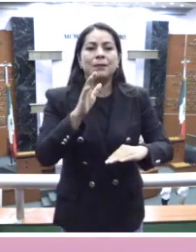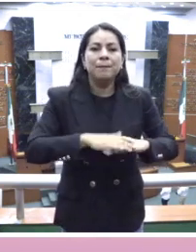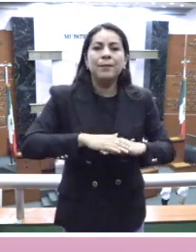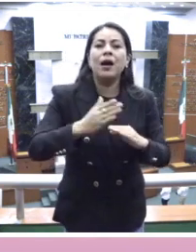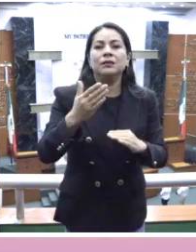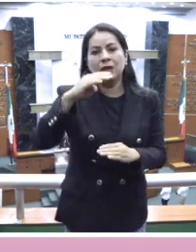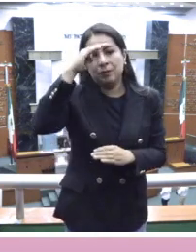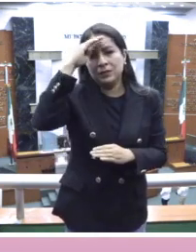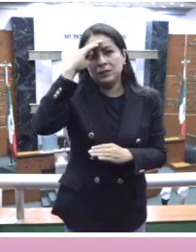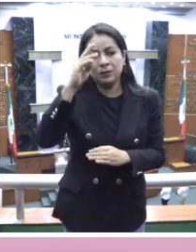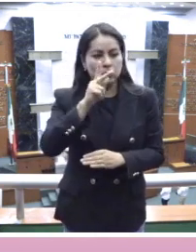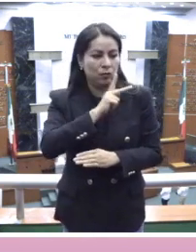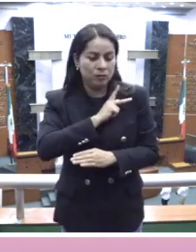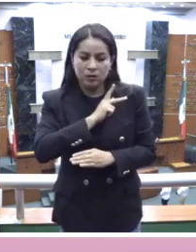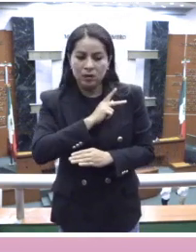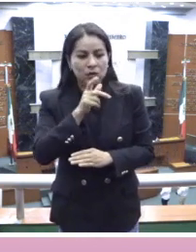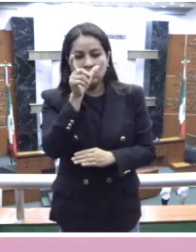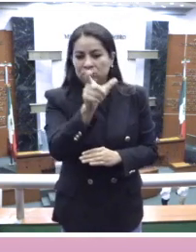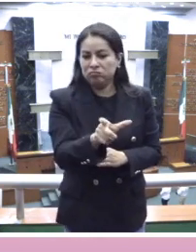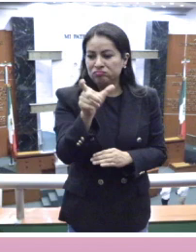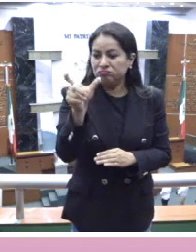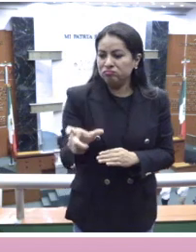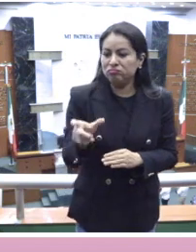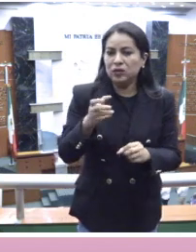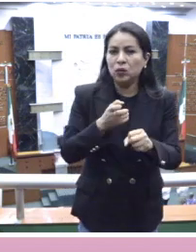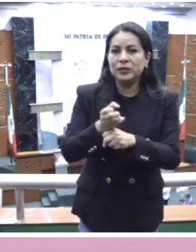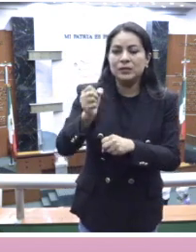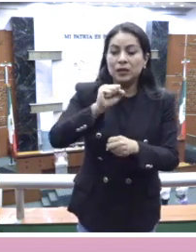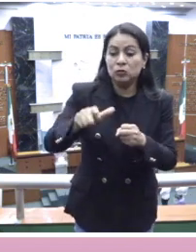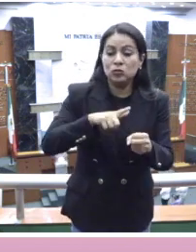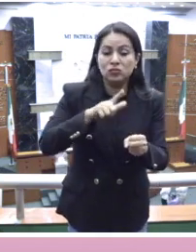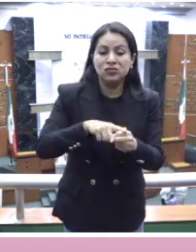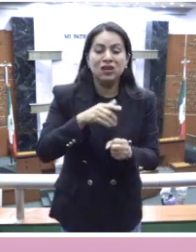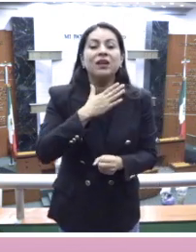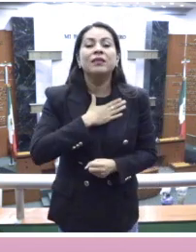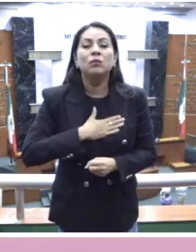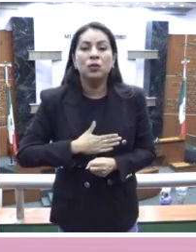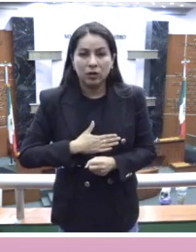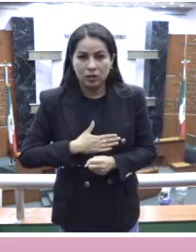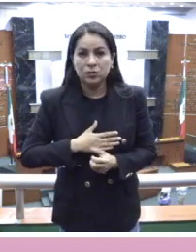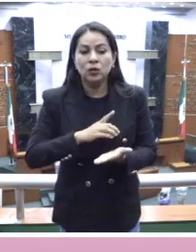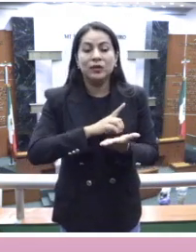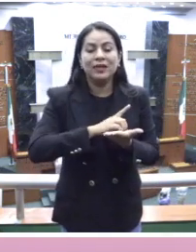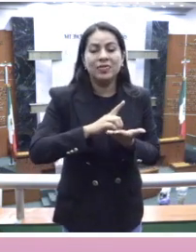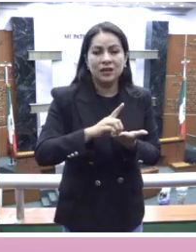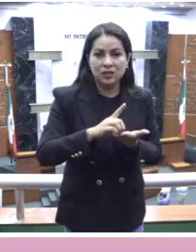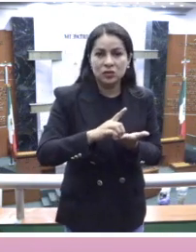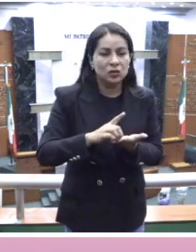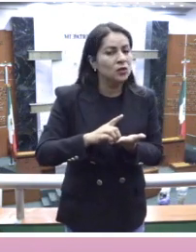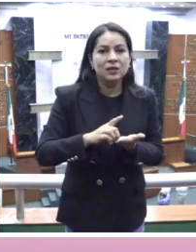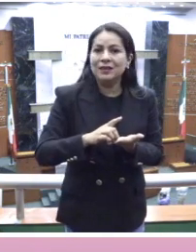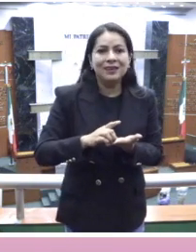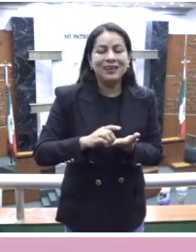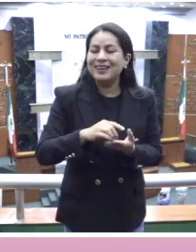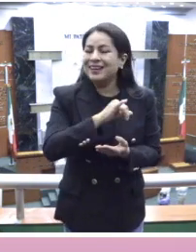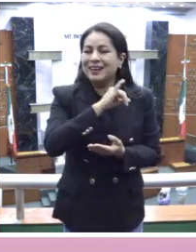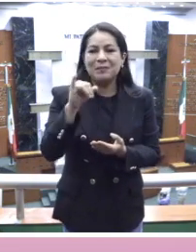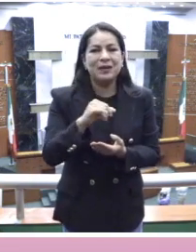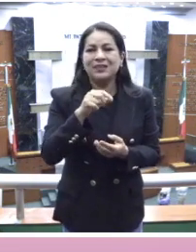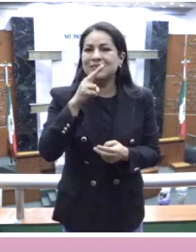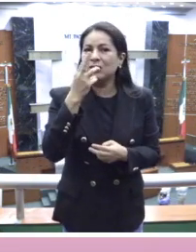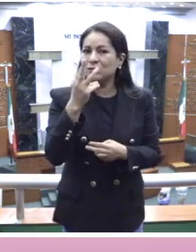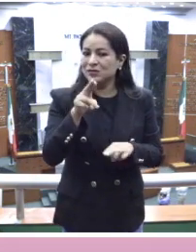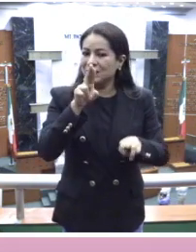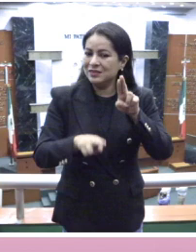la consideración propia y característica de un Estado social y democrático de derecho, de que ninguno de los poderes